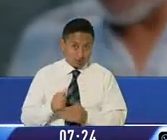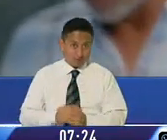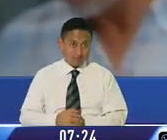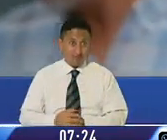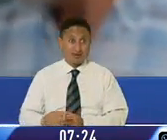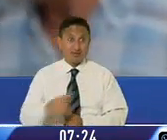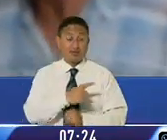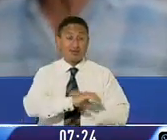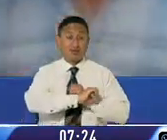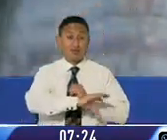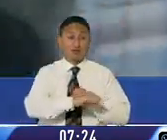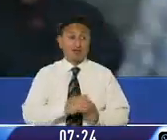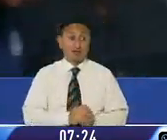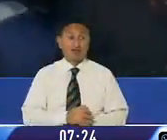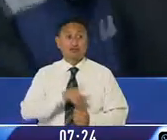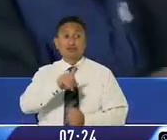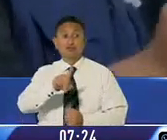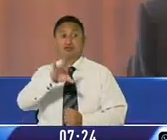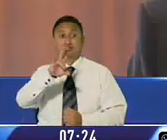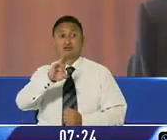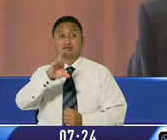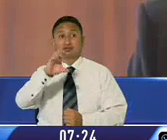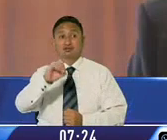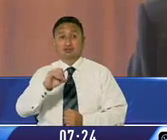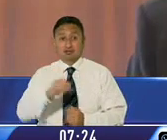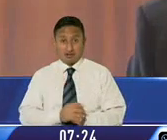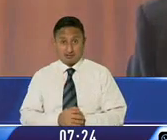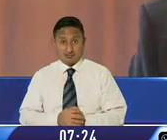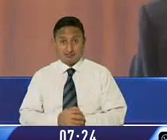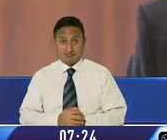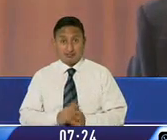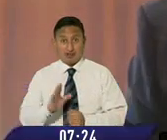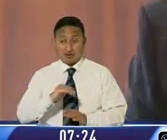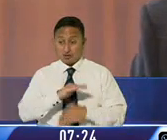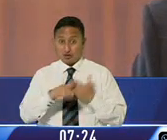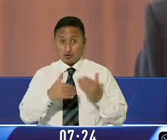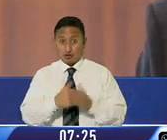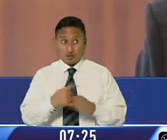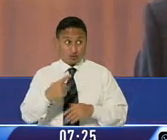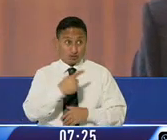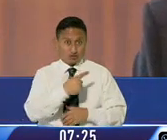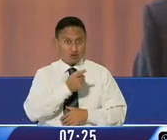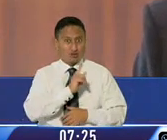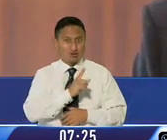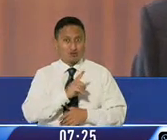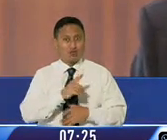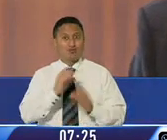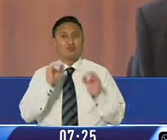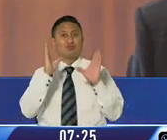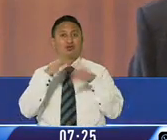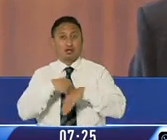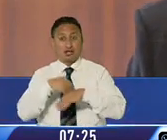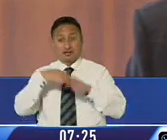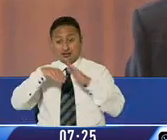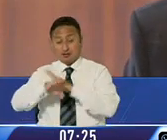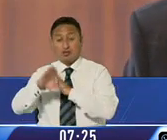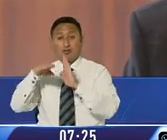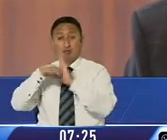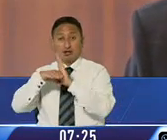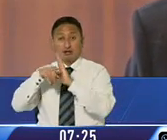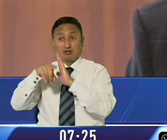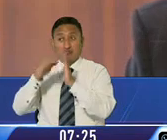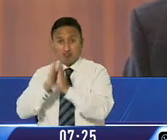170 unidades de negocio. Dime su cédula. Todos los trámites son gratuitos, son personales, son en el banco. Banecuador no